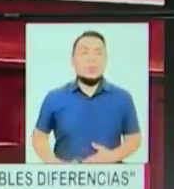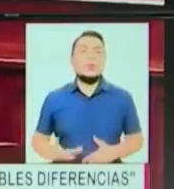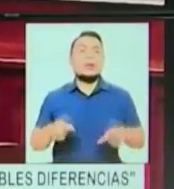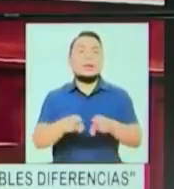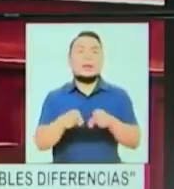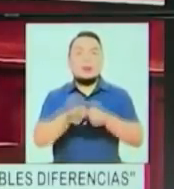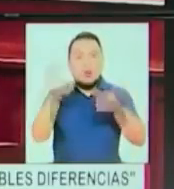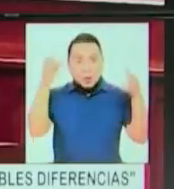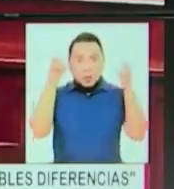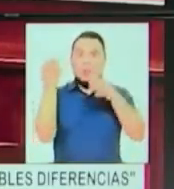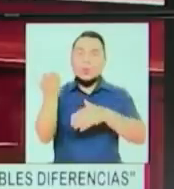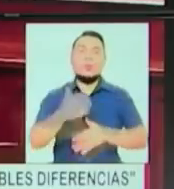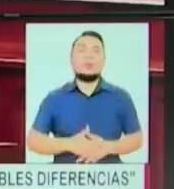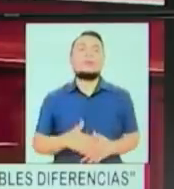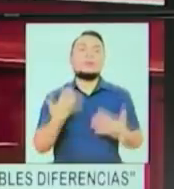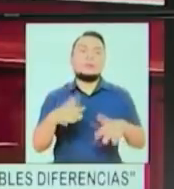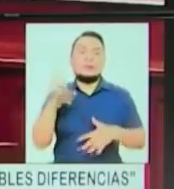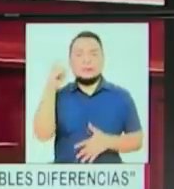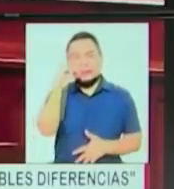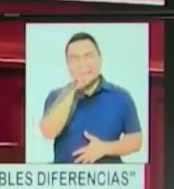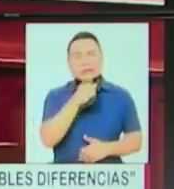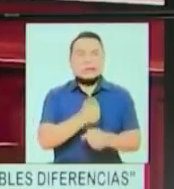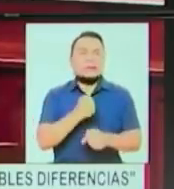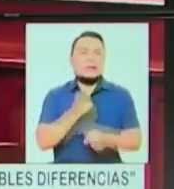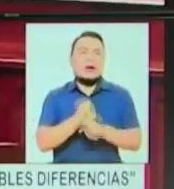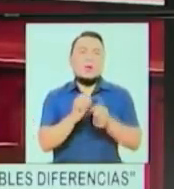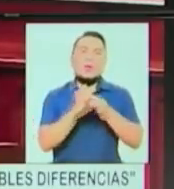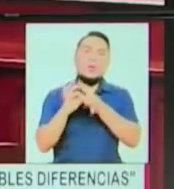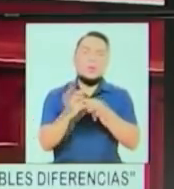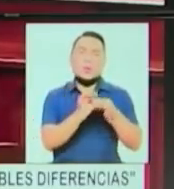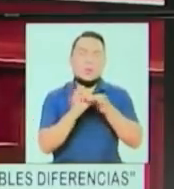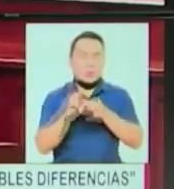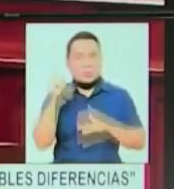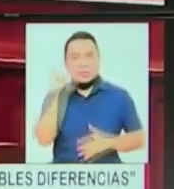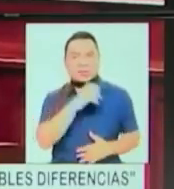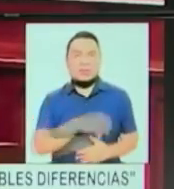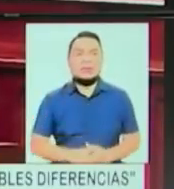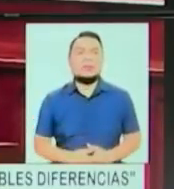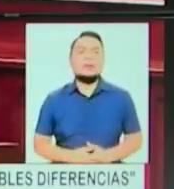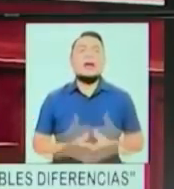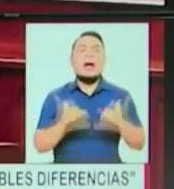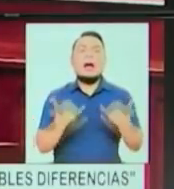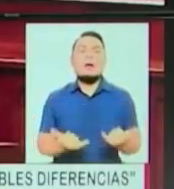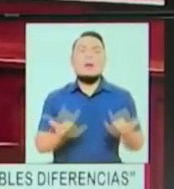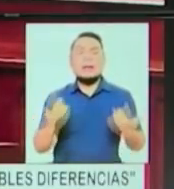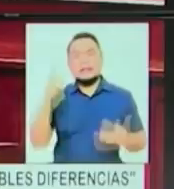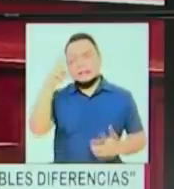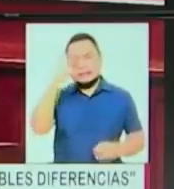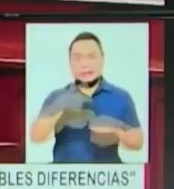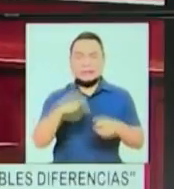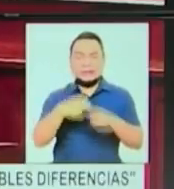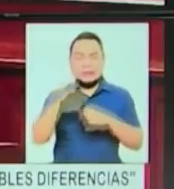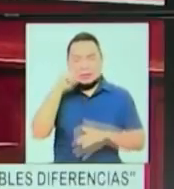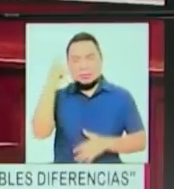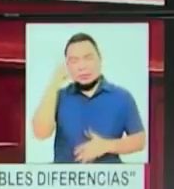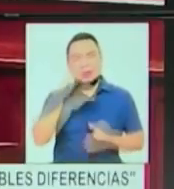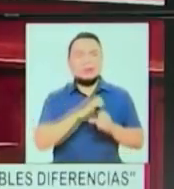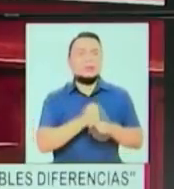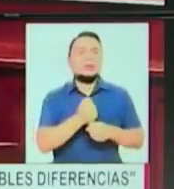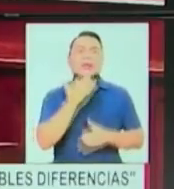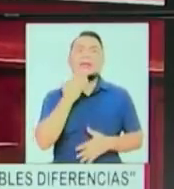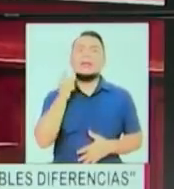Constitución que usted dice que van a respetar, de la economía social de mercado, que el presidente Vladimir